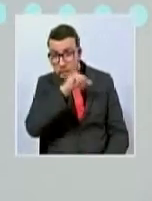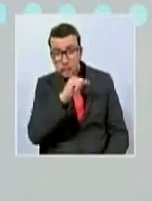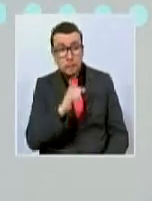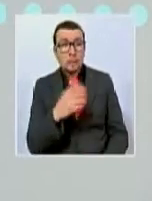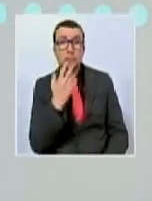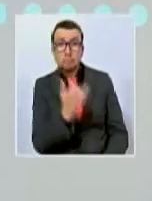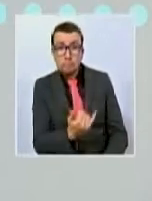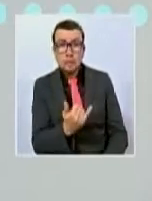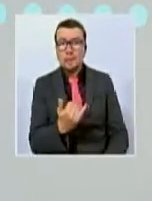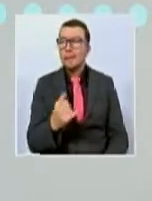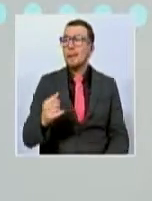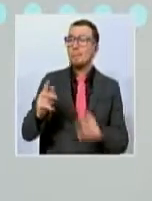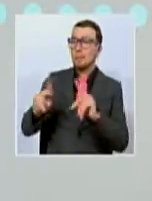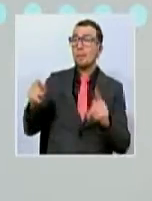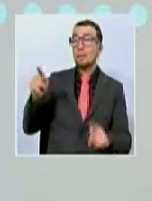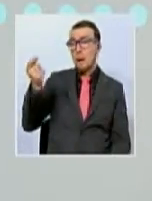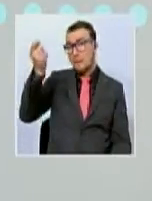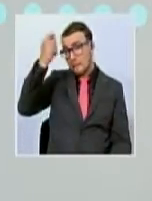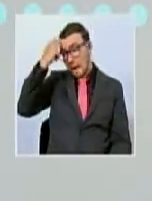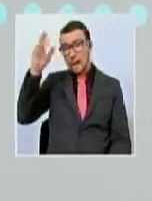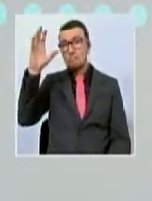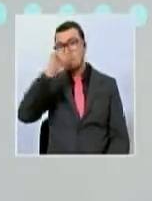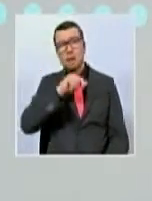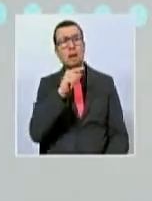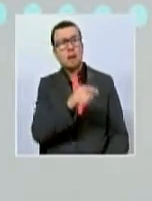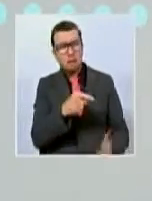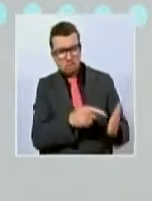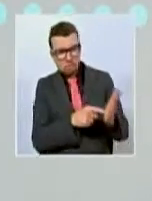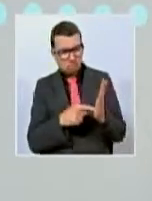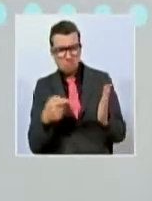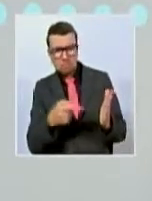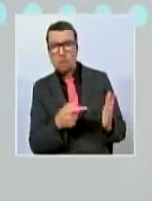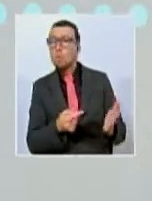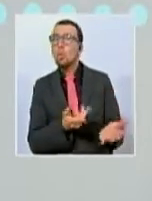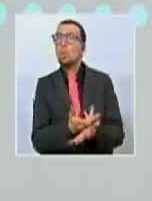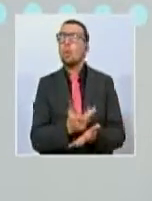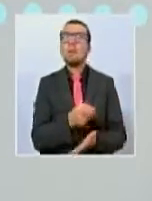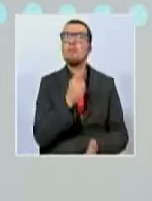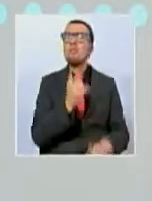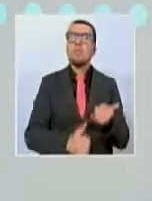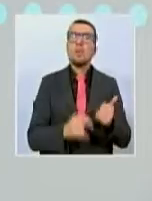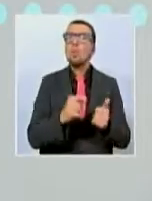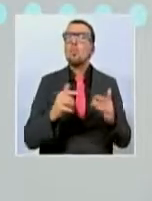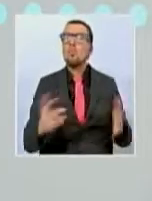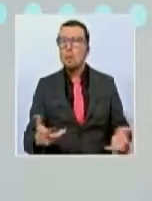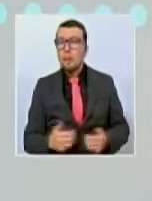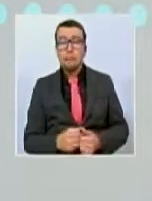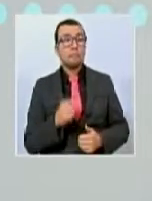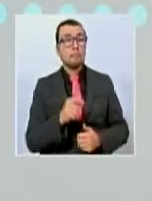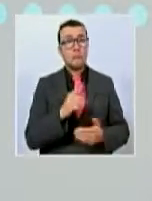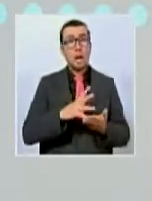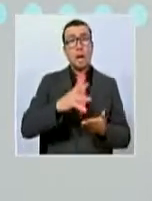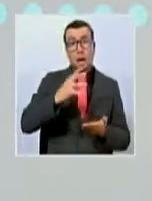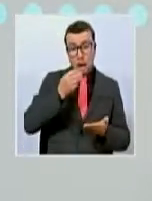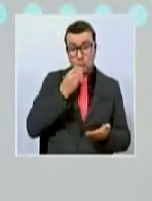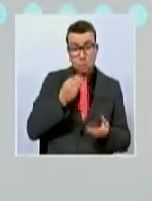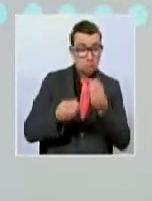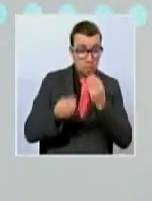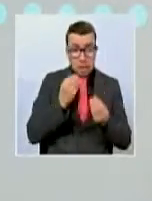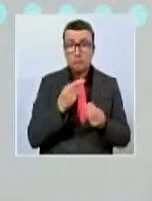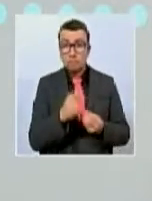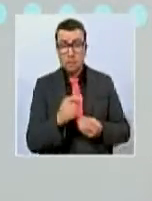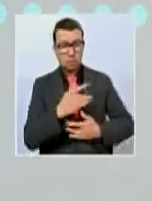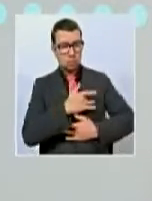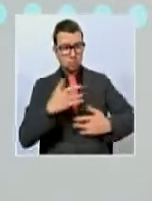va dando cuenta de la calidad de los productos que está tomando. La recomendación final es, hay que alimentarse naturalmente y sanamente. Esa es la